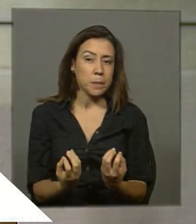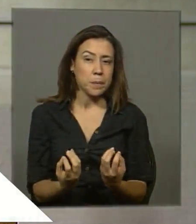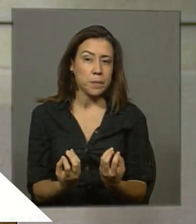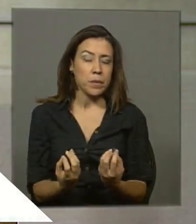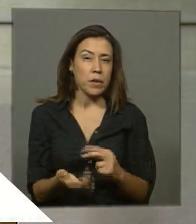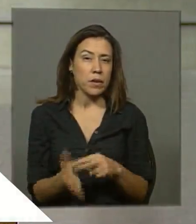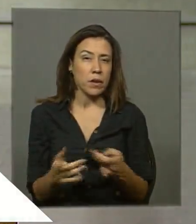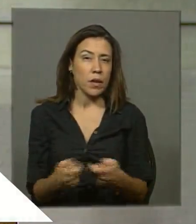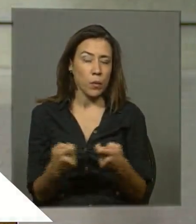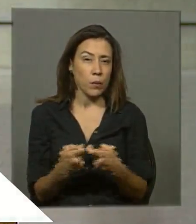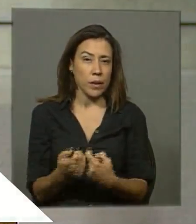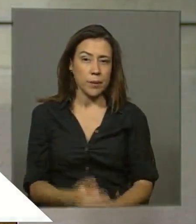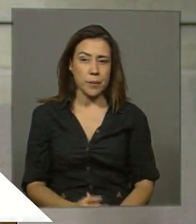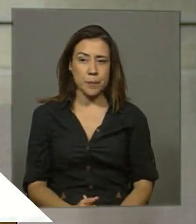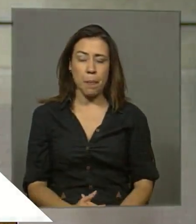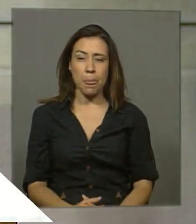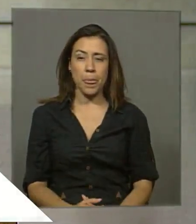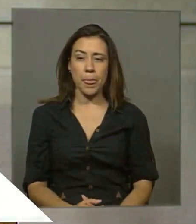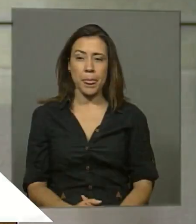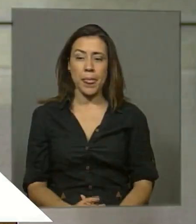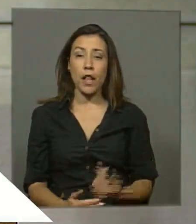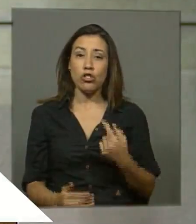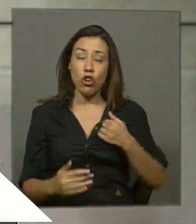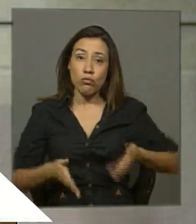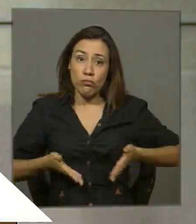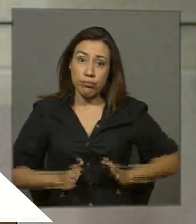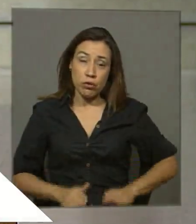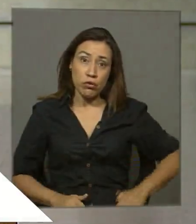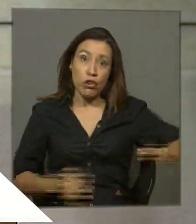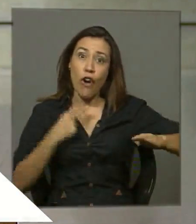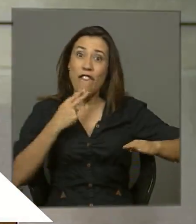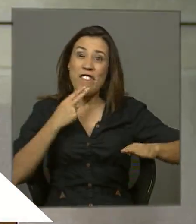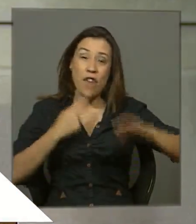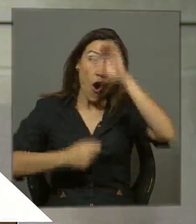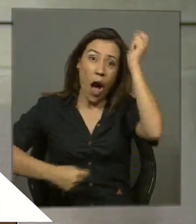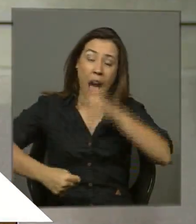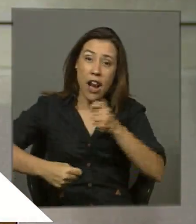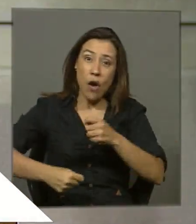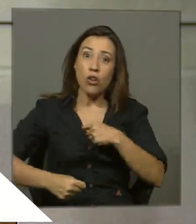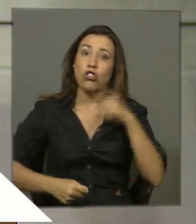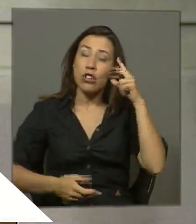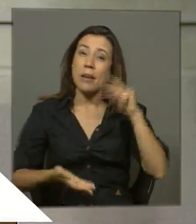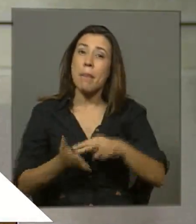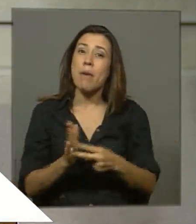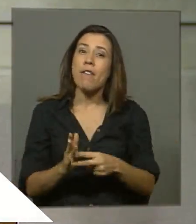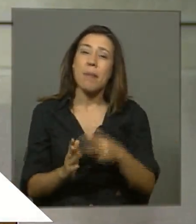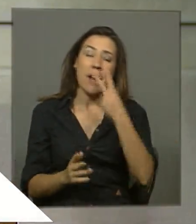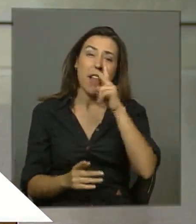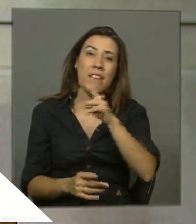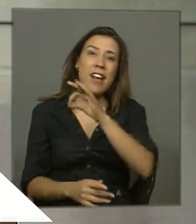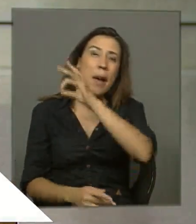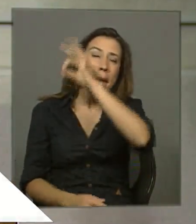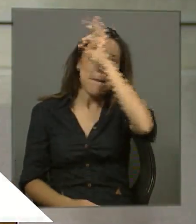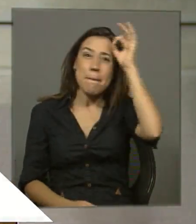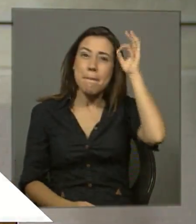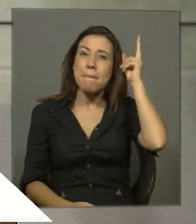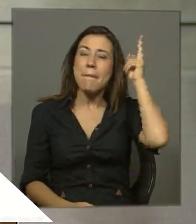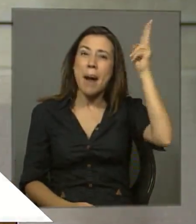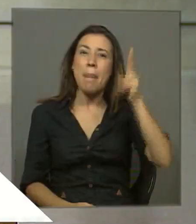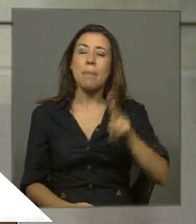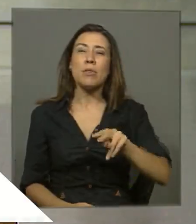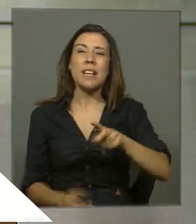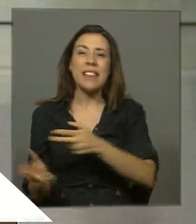de conflicto nací y vivo en la araucanía y sé que los conflictos no se deben a mapuches terroristas o winc